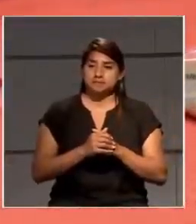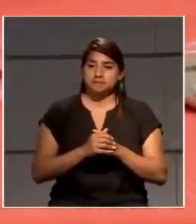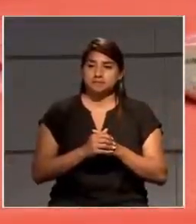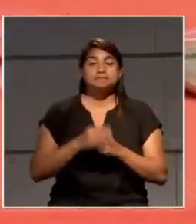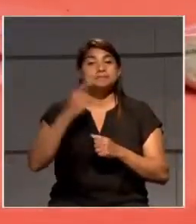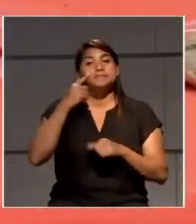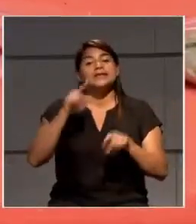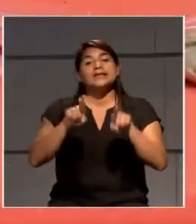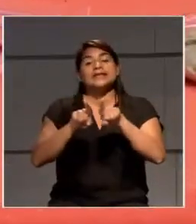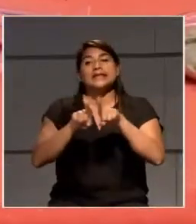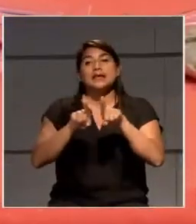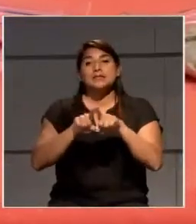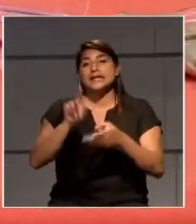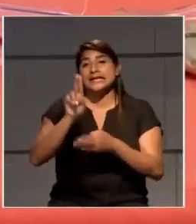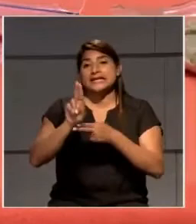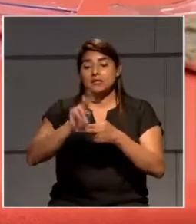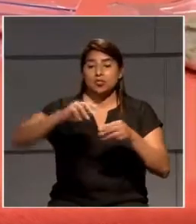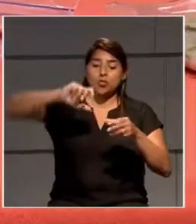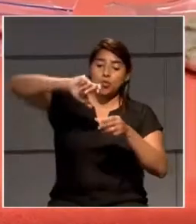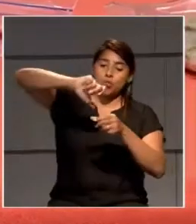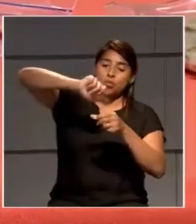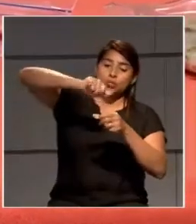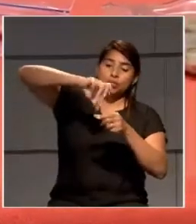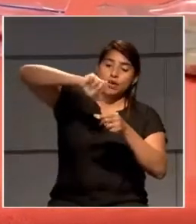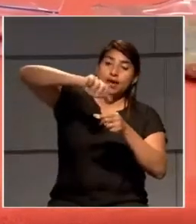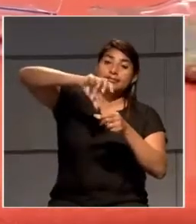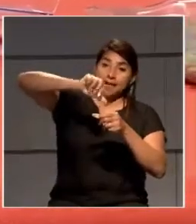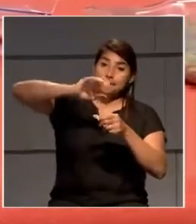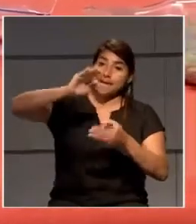Y también vas a necesitar tapa, Senayu. Okay.